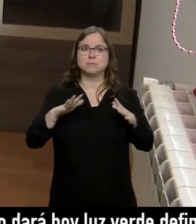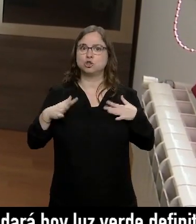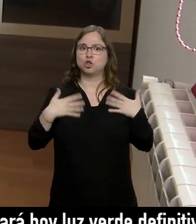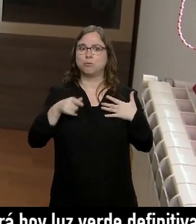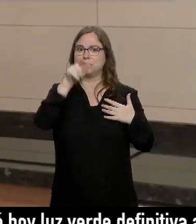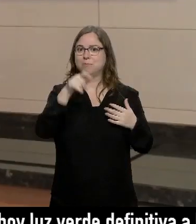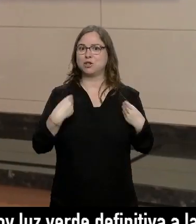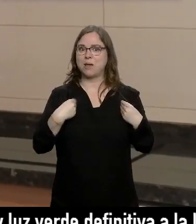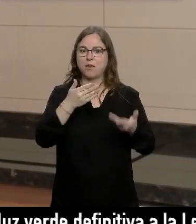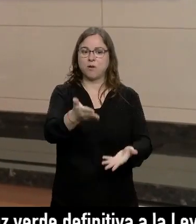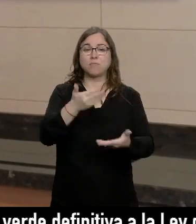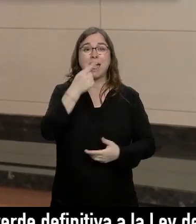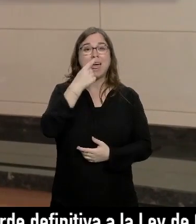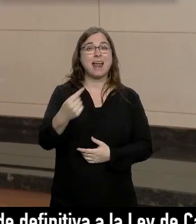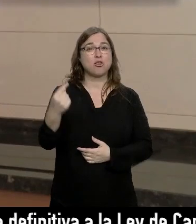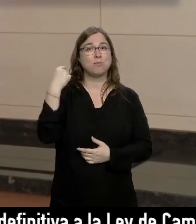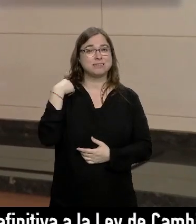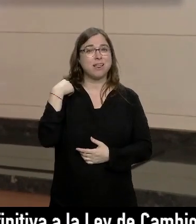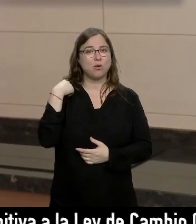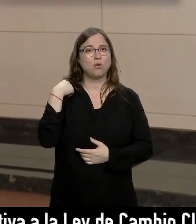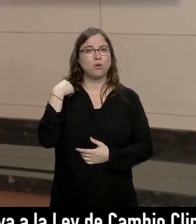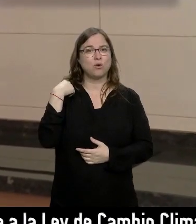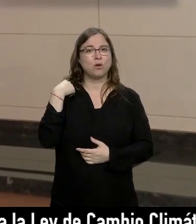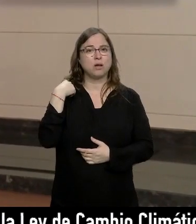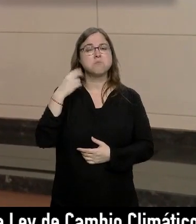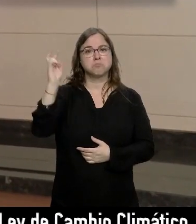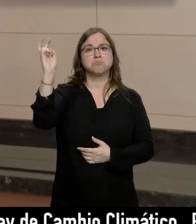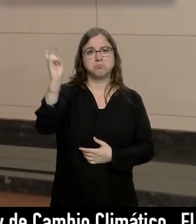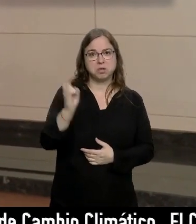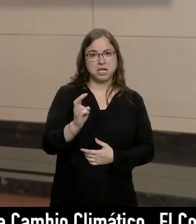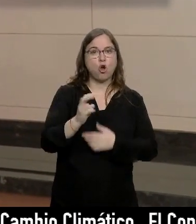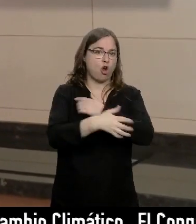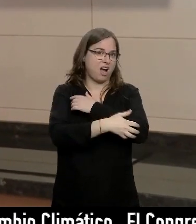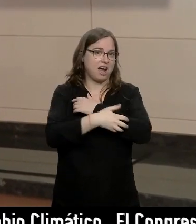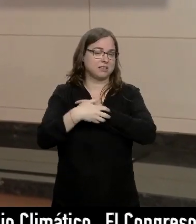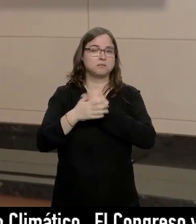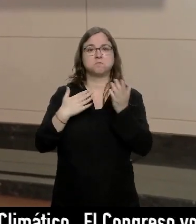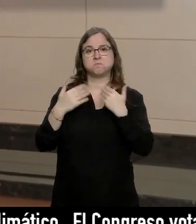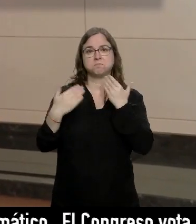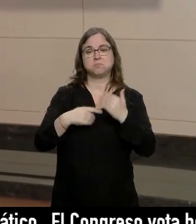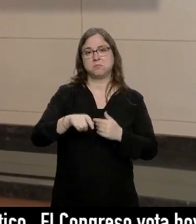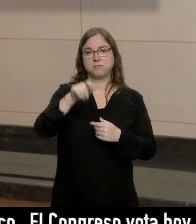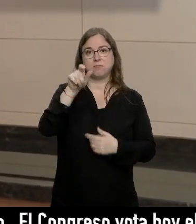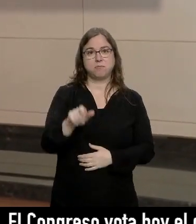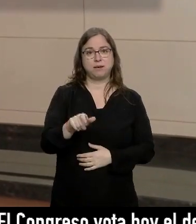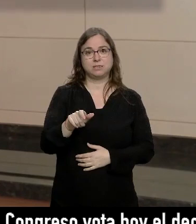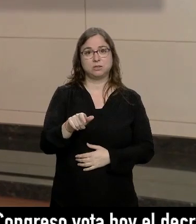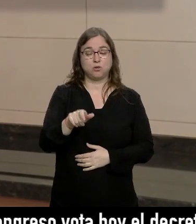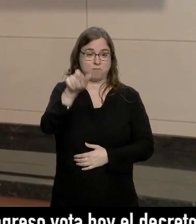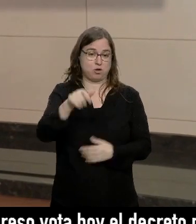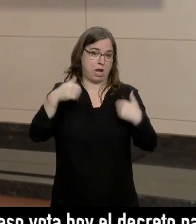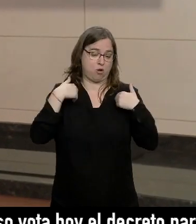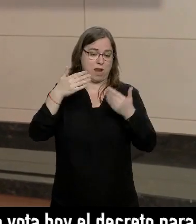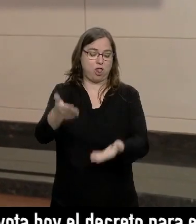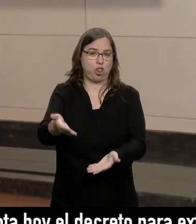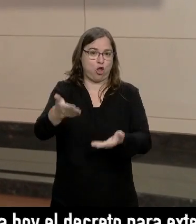esta donación. El año pasado se acercó allí a Cáritas el que hizo la